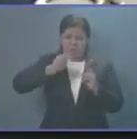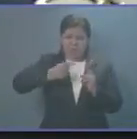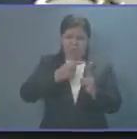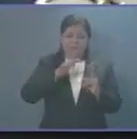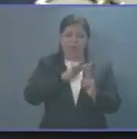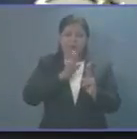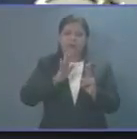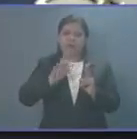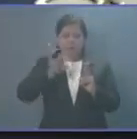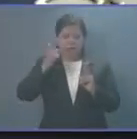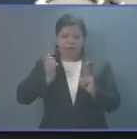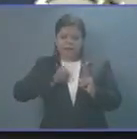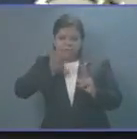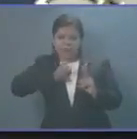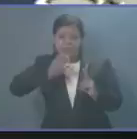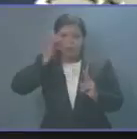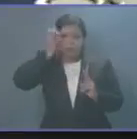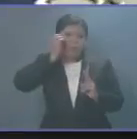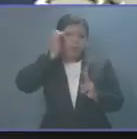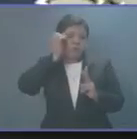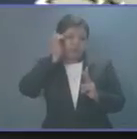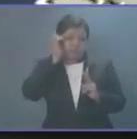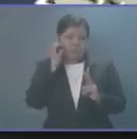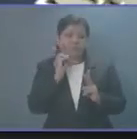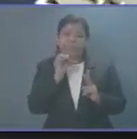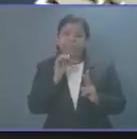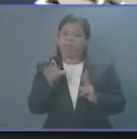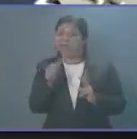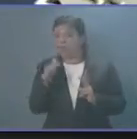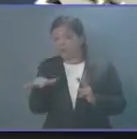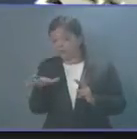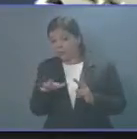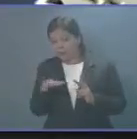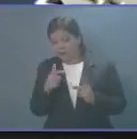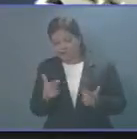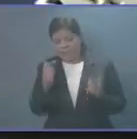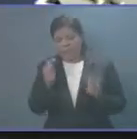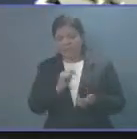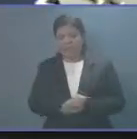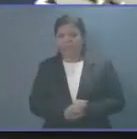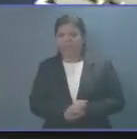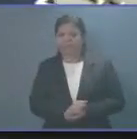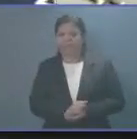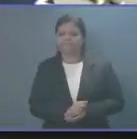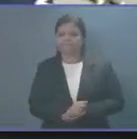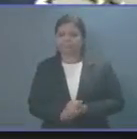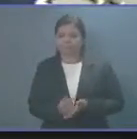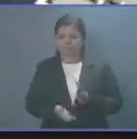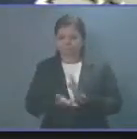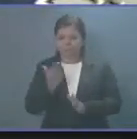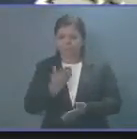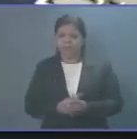opiniones. Y junto a ellas hay muchas más que nos hacen sentir